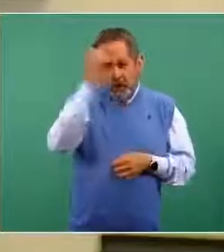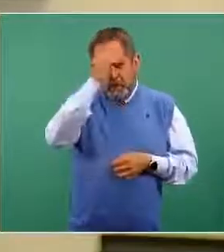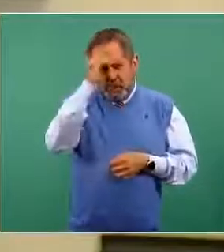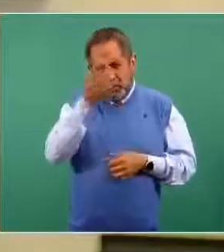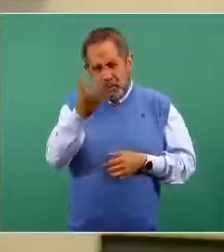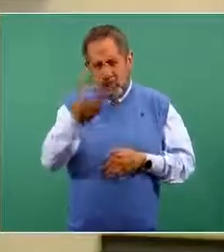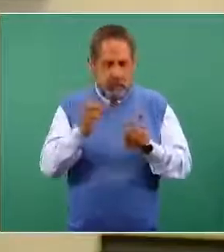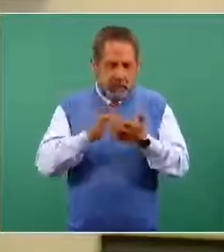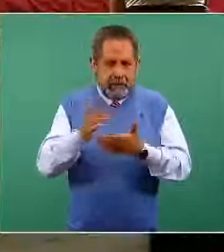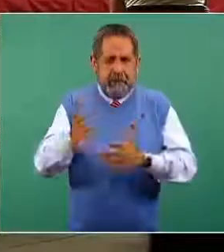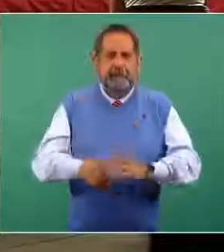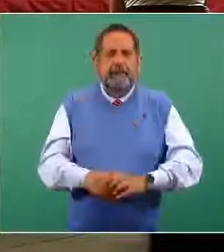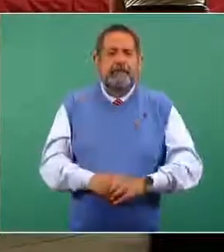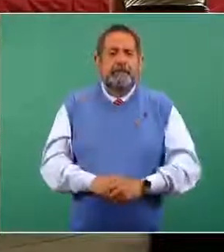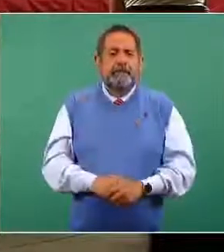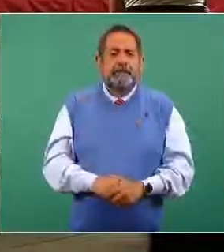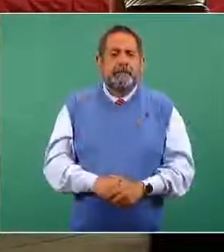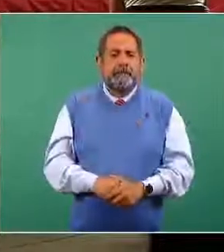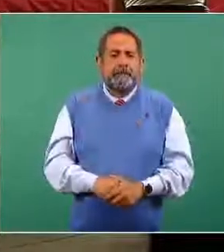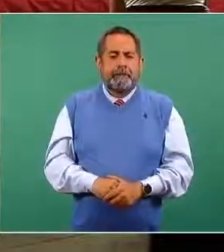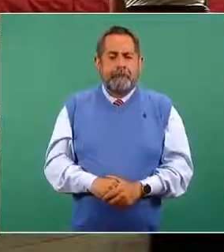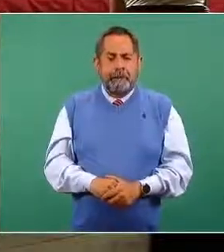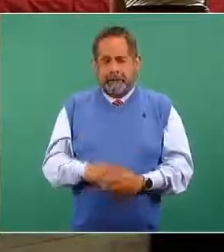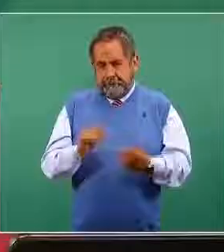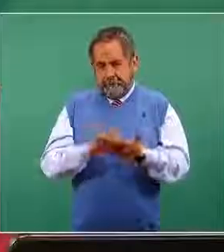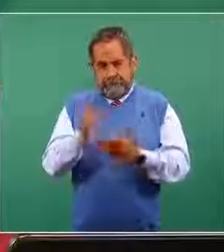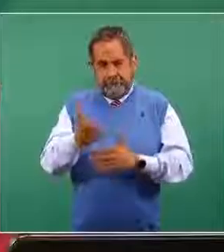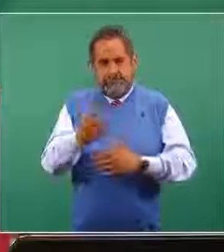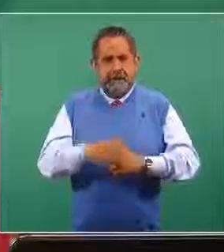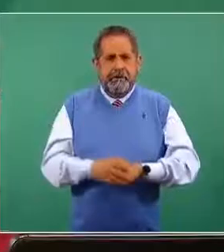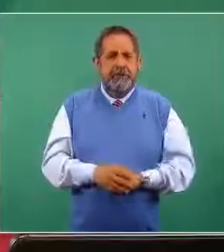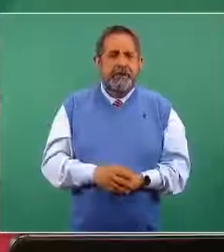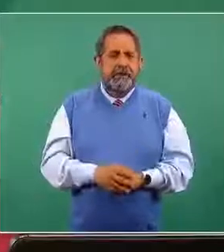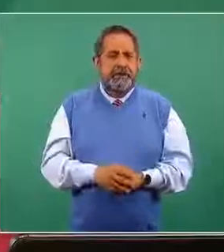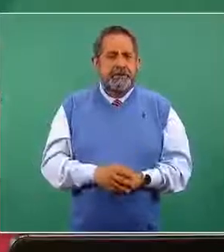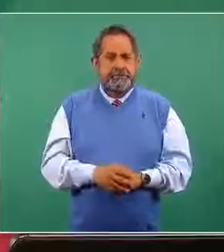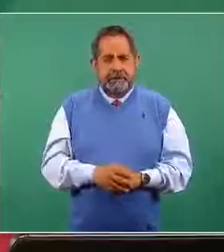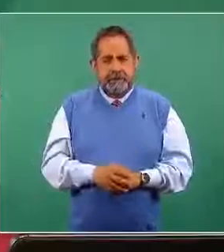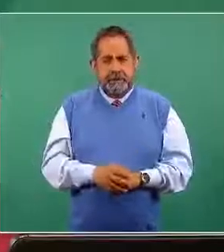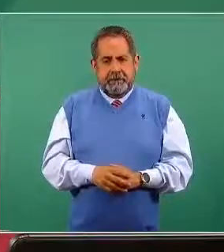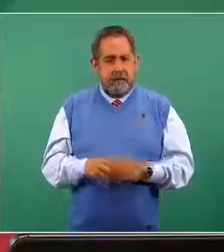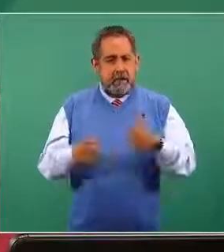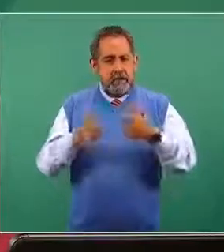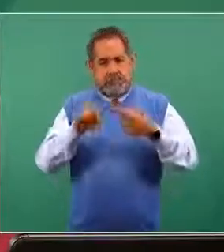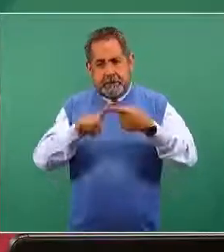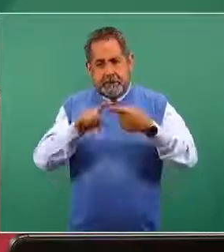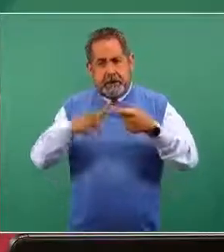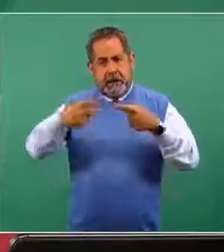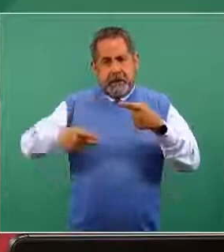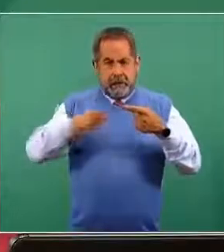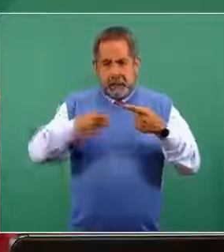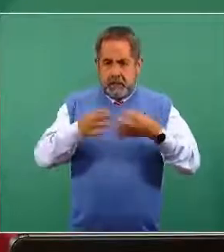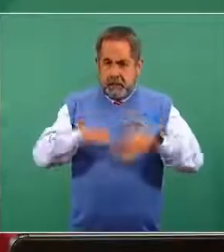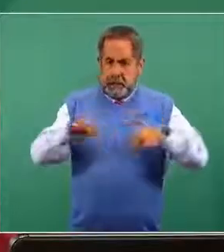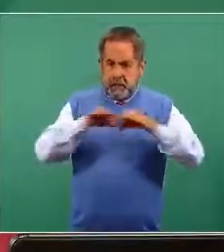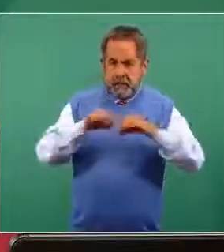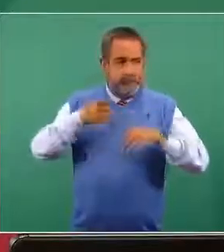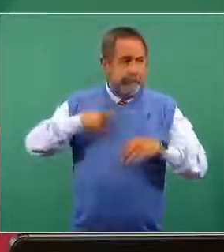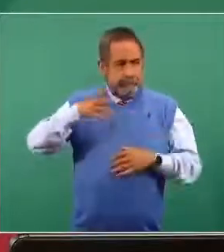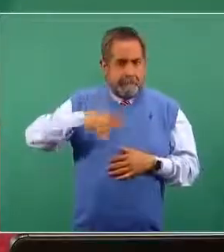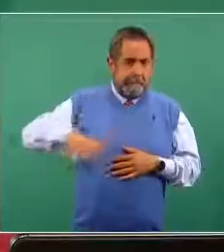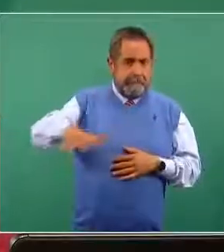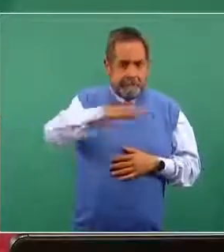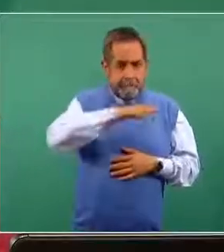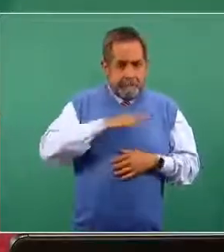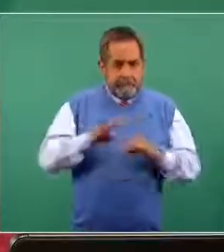sobre este aspecto? Muchas gracias. Cómo no, muchas gracias. Sobre la primera pregunta, que es de gran interés para la población,